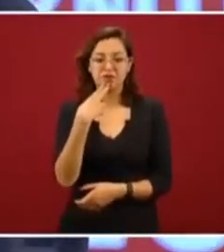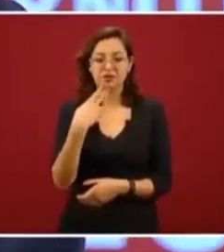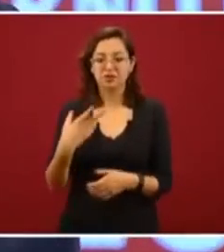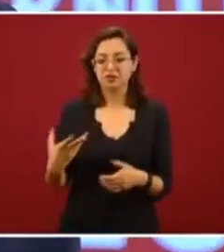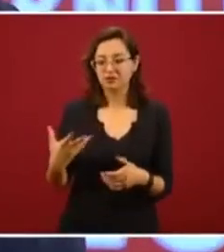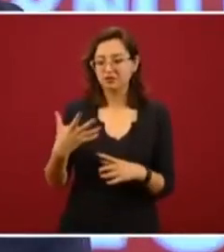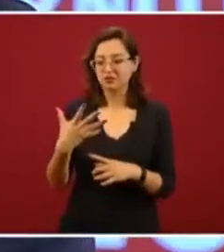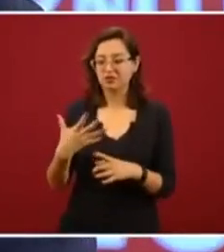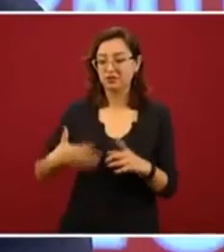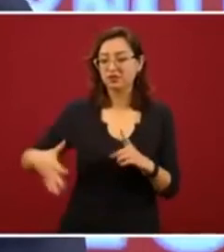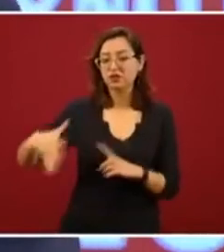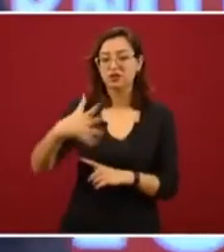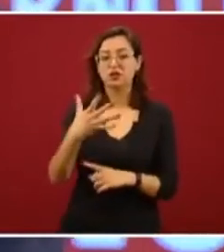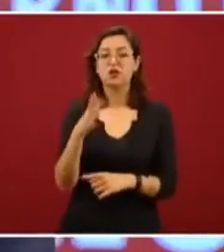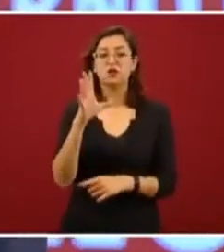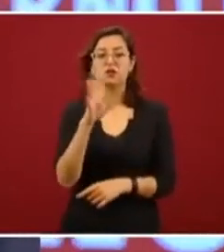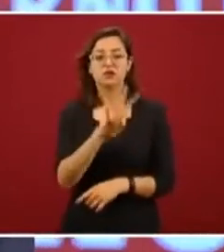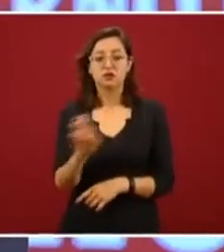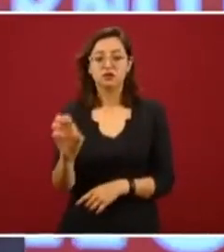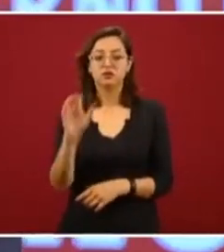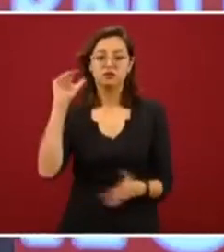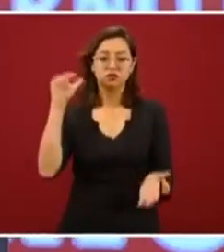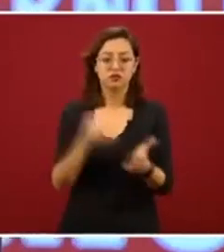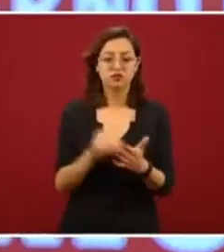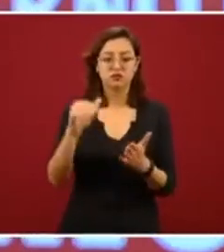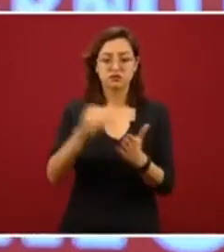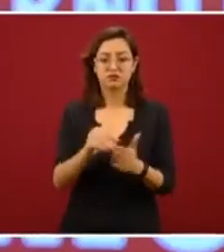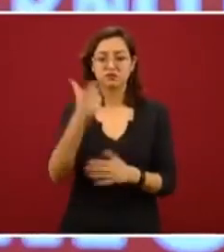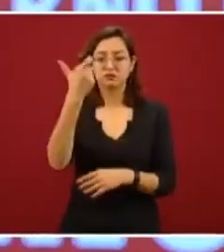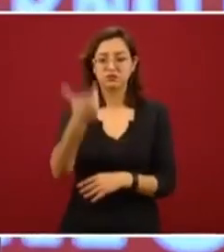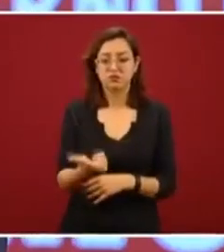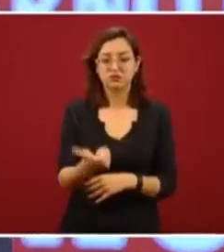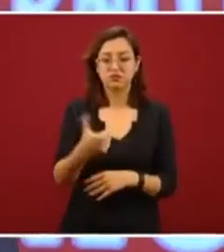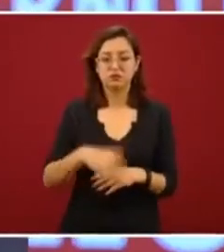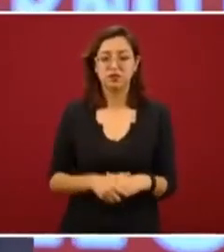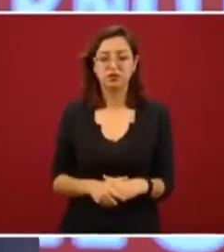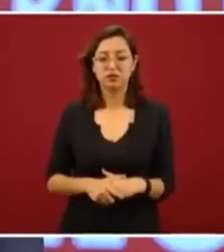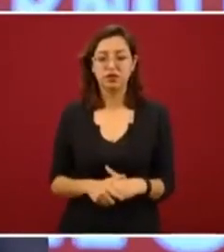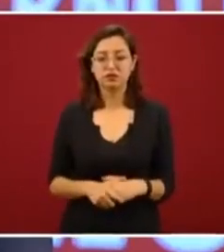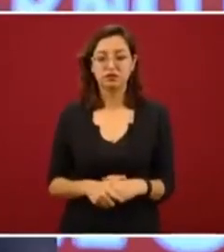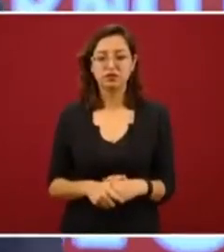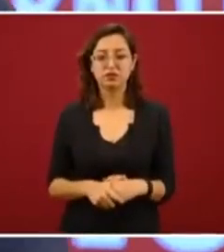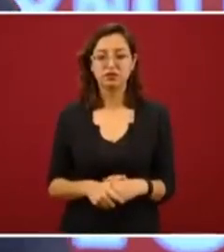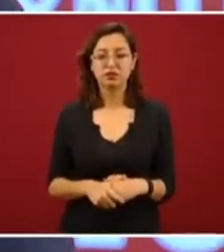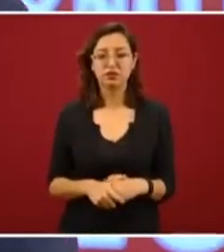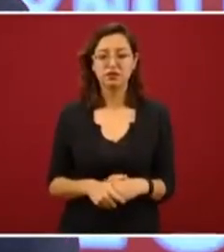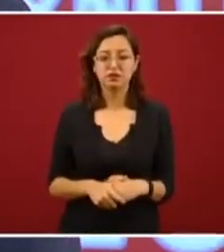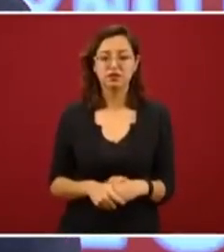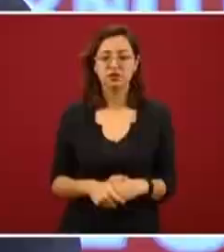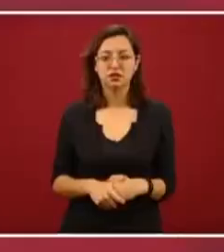de alrededor de 400 mil millones de pesos.